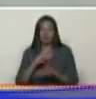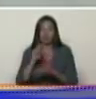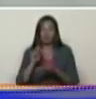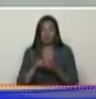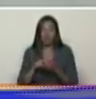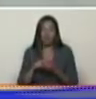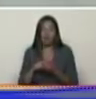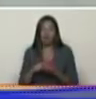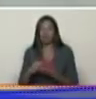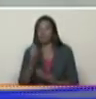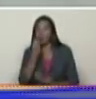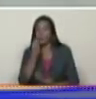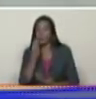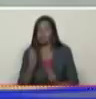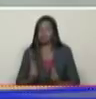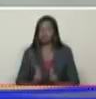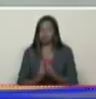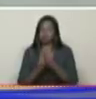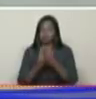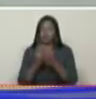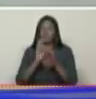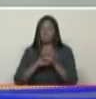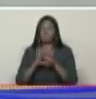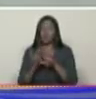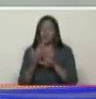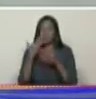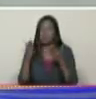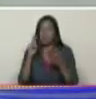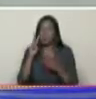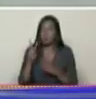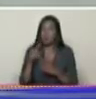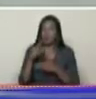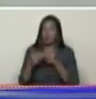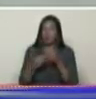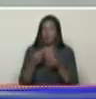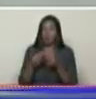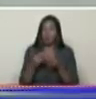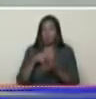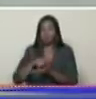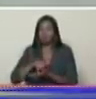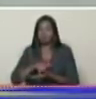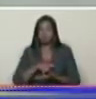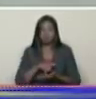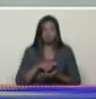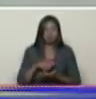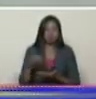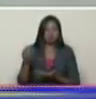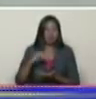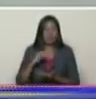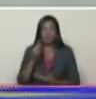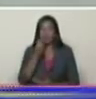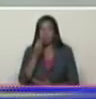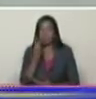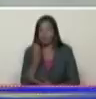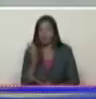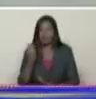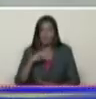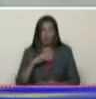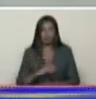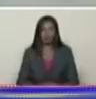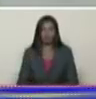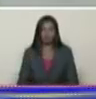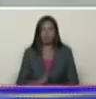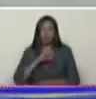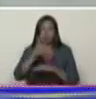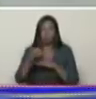Nutrición nos va a acompañar, porque eso nos permite hacer el levantamiento donde haya la vulnerabilidad de alimentación. y hay un plan